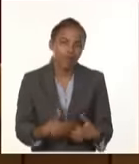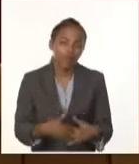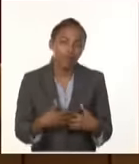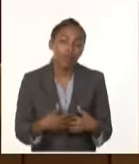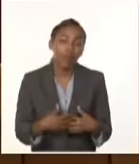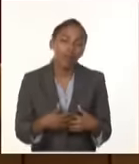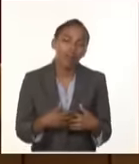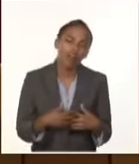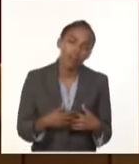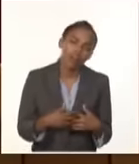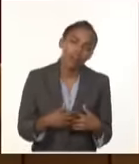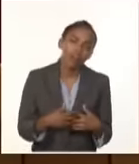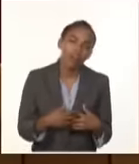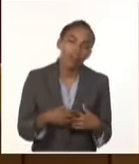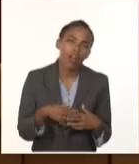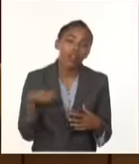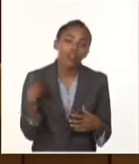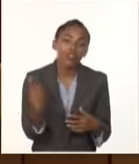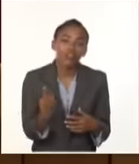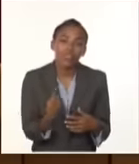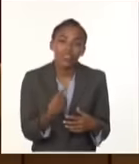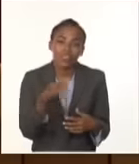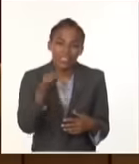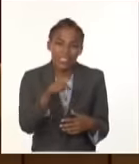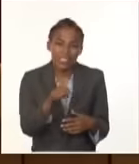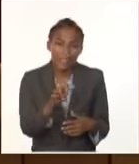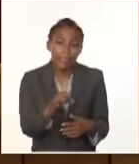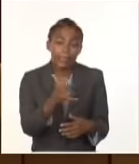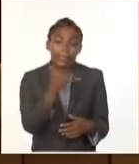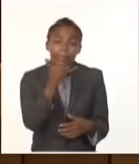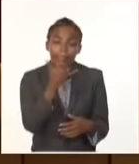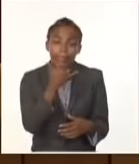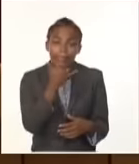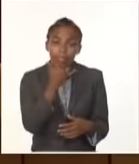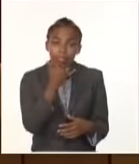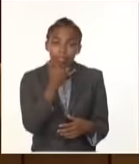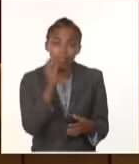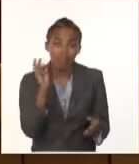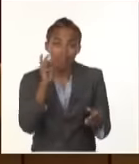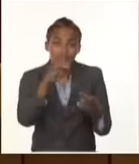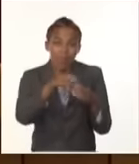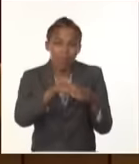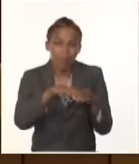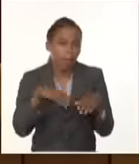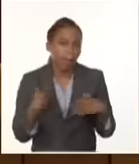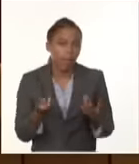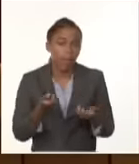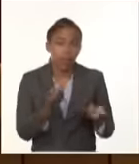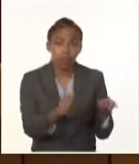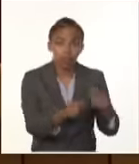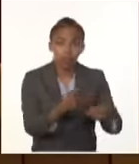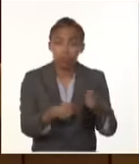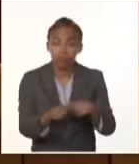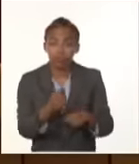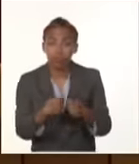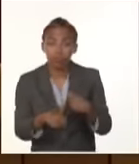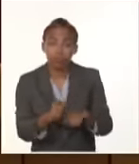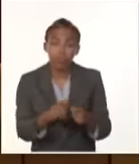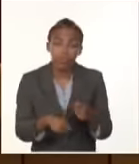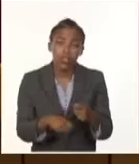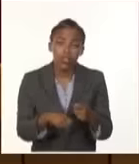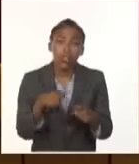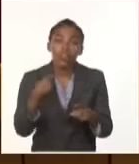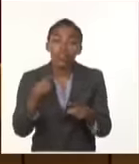embargo, ahí hemos tenido una gran distorsión. Buena parte de ellas se han dedicado a la comercialización de productos importados que,